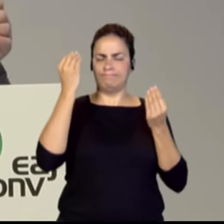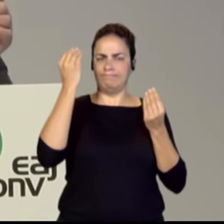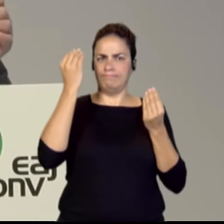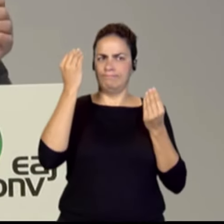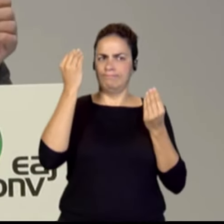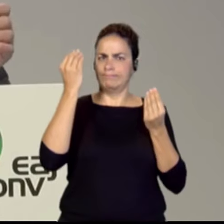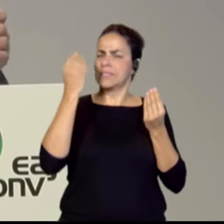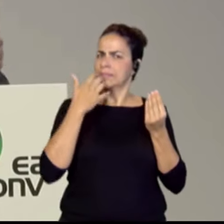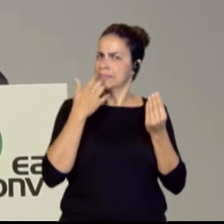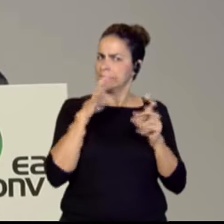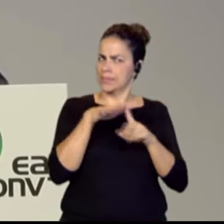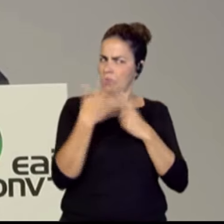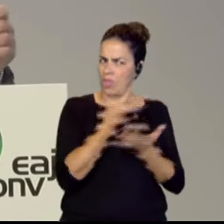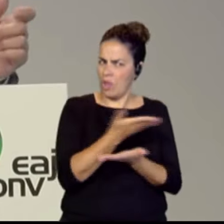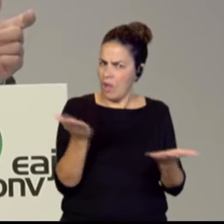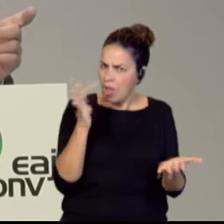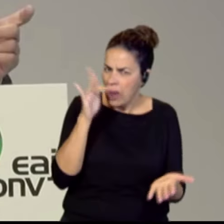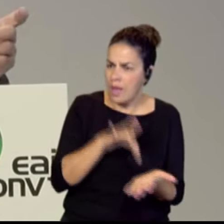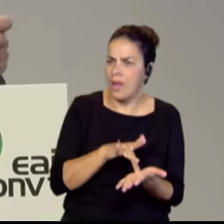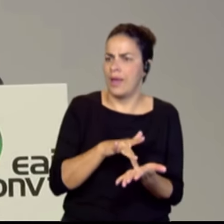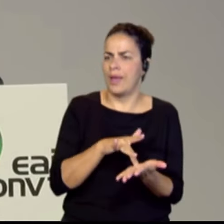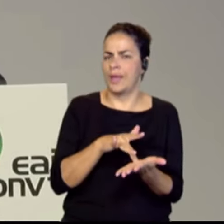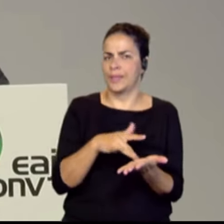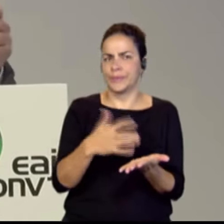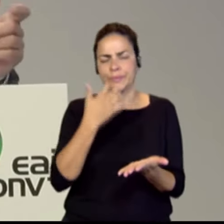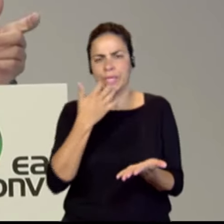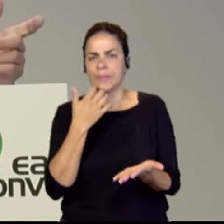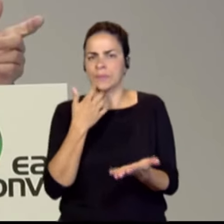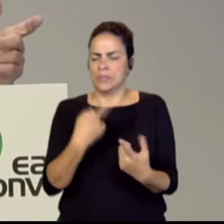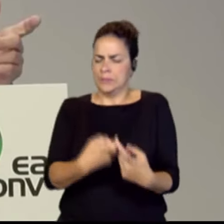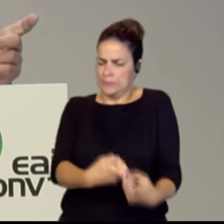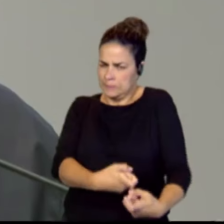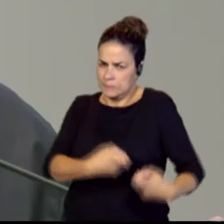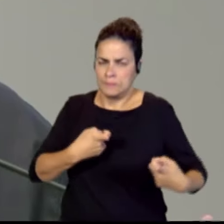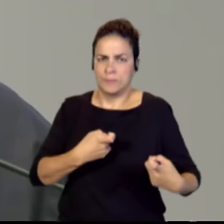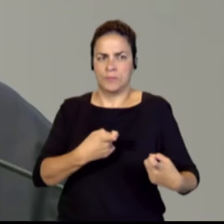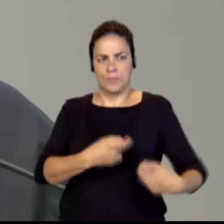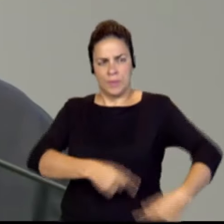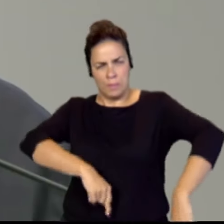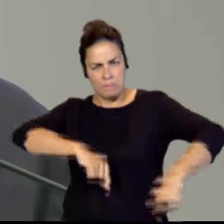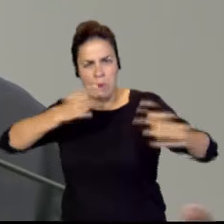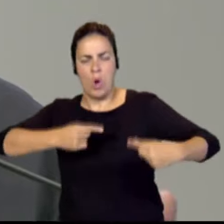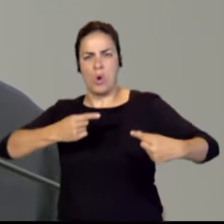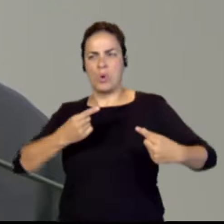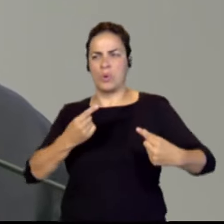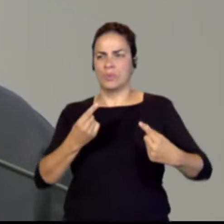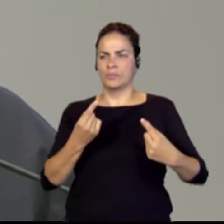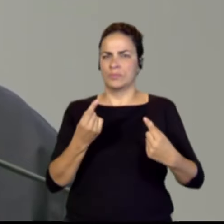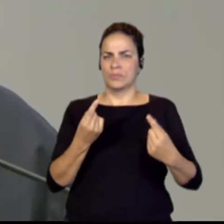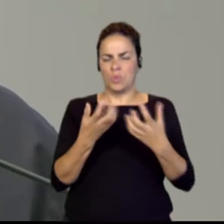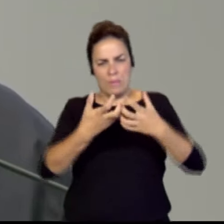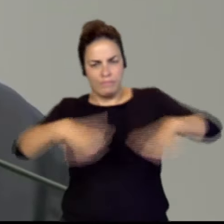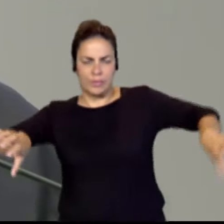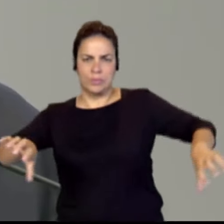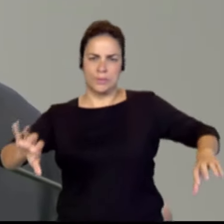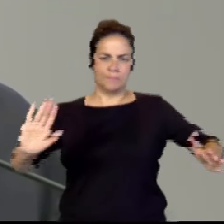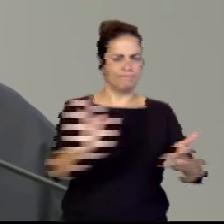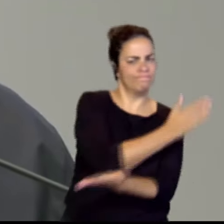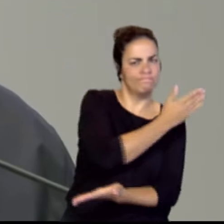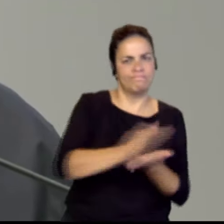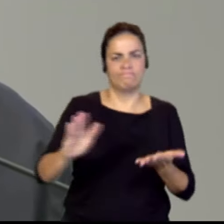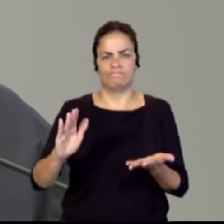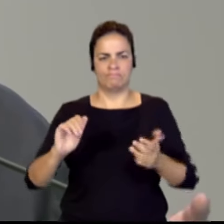estamos viviendo de estirar de tensionar de crear división de crear